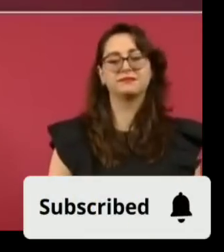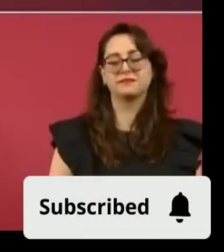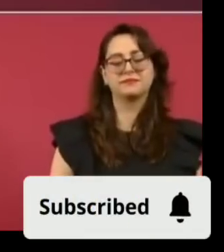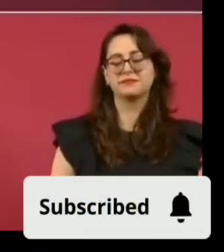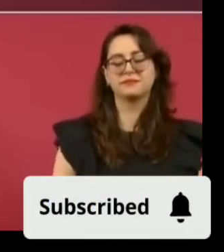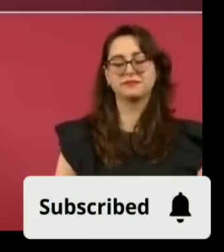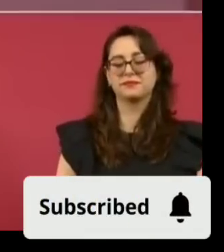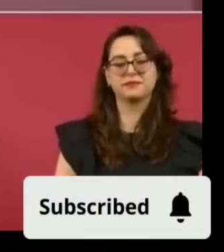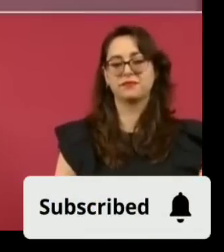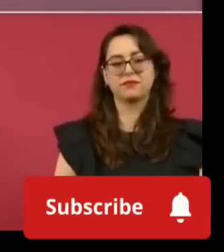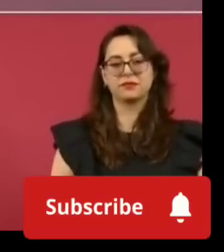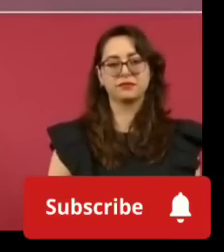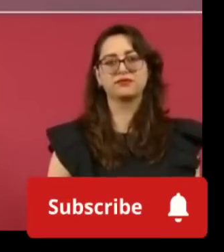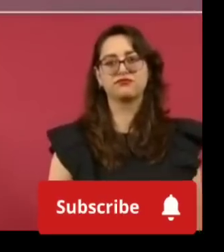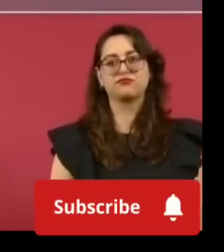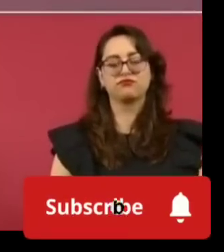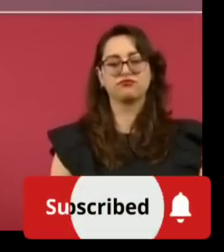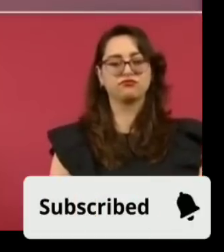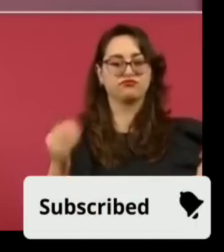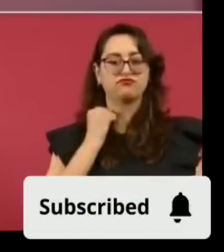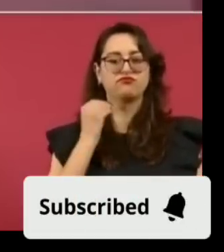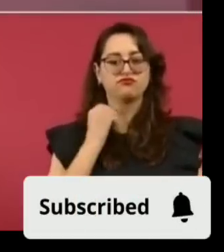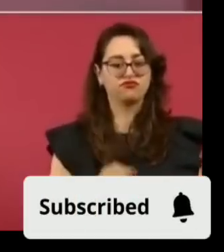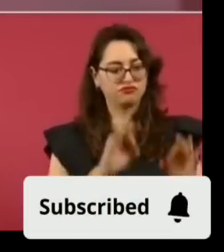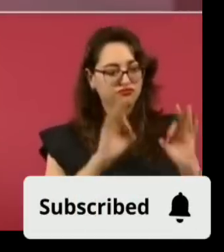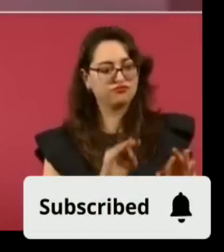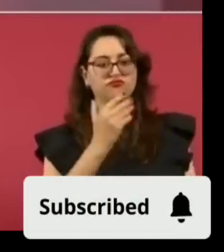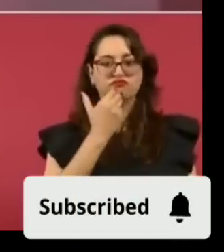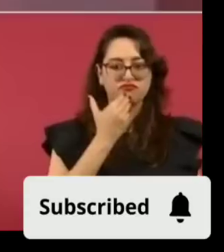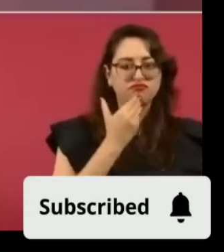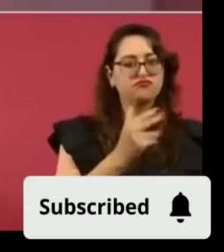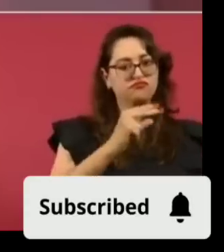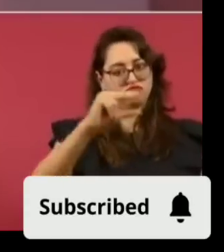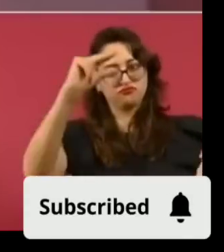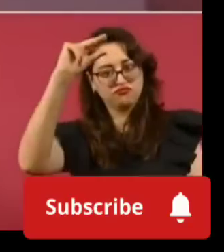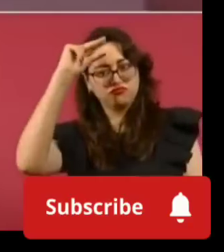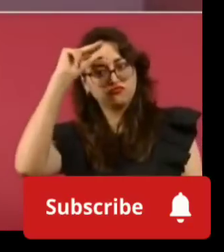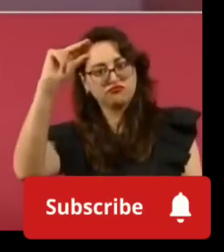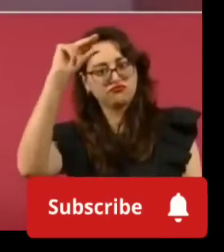¿no? Muy buenos abogados,